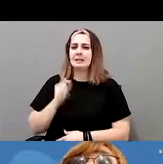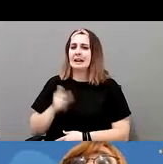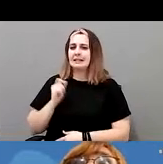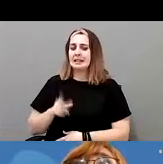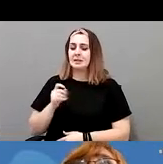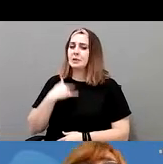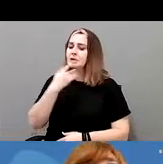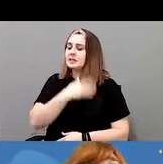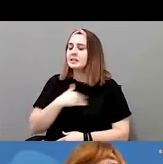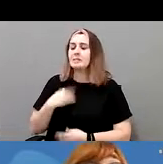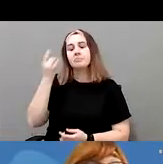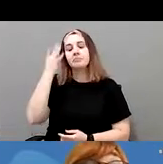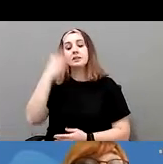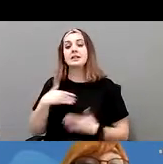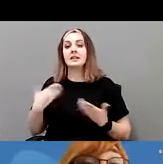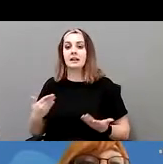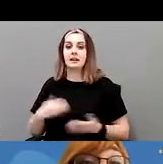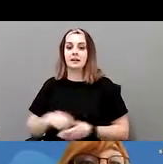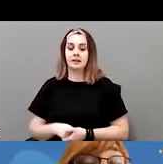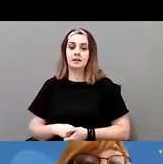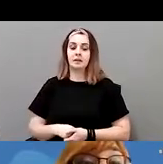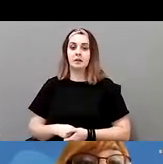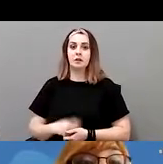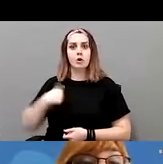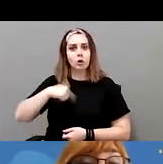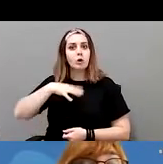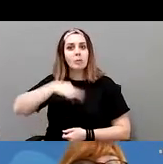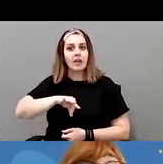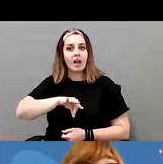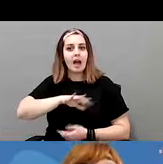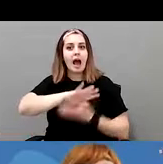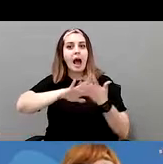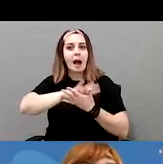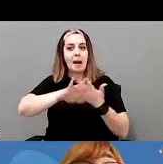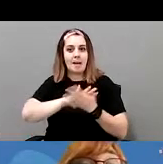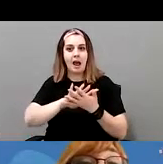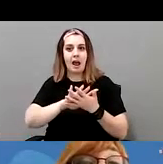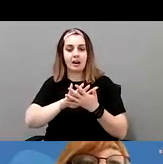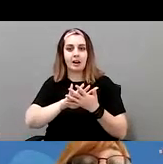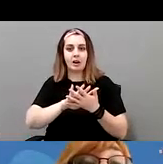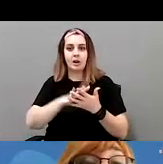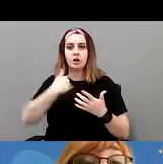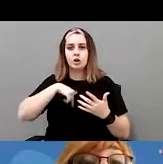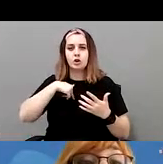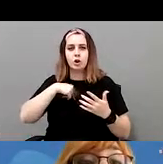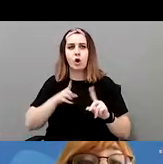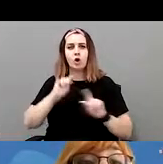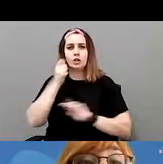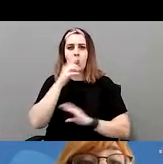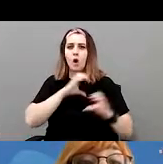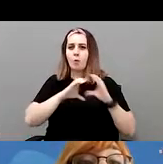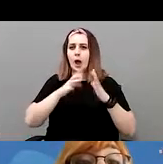mantengo una idea y es, ¿realmente podremos hablar de que hemos llegado a que la comunicación